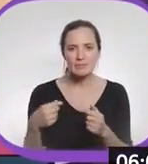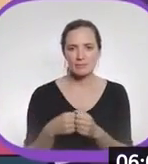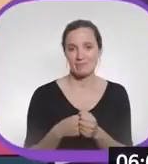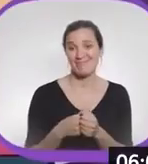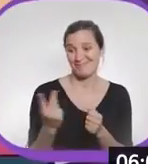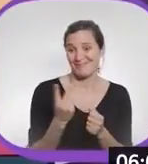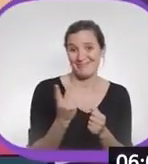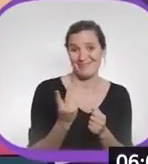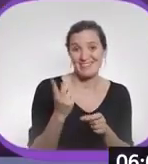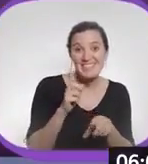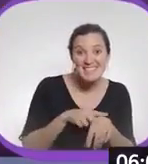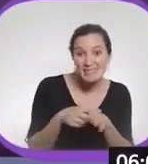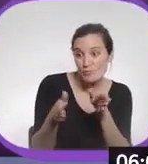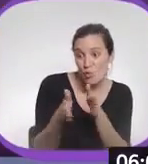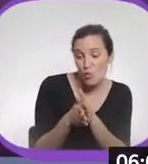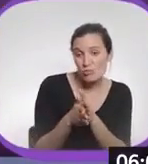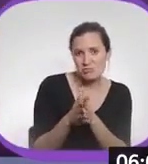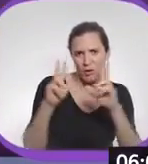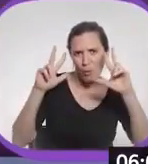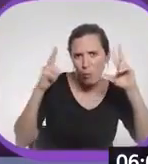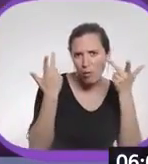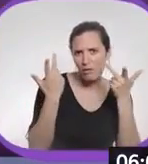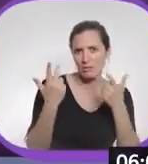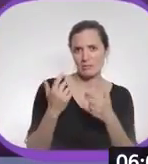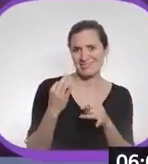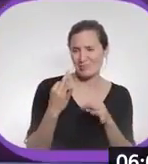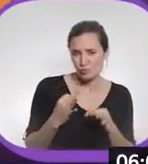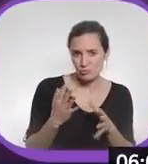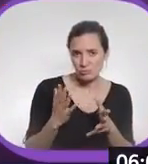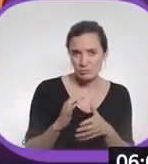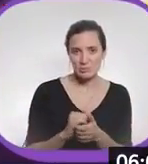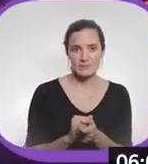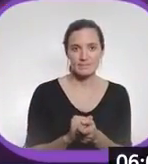¡Él ha pasado mucho tiempo con Vicky! ¡Debe estar a punto de enloquecer!